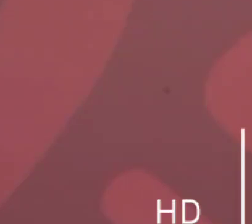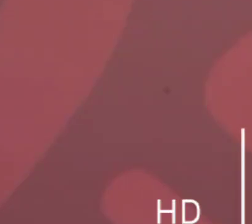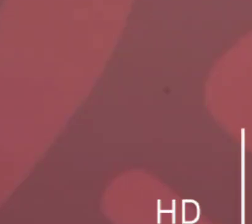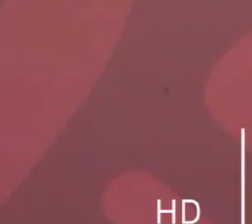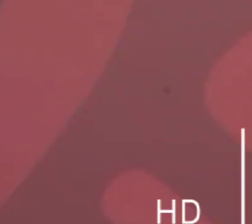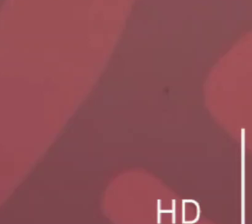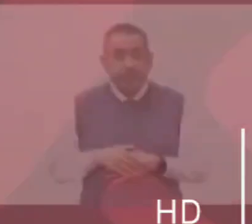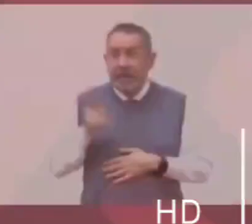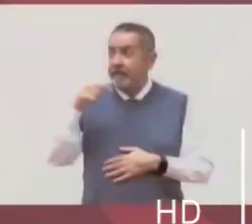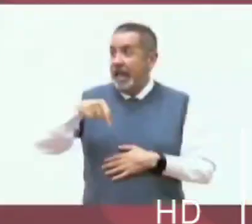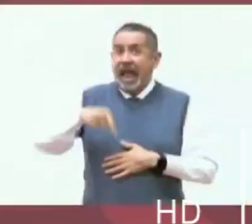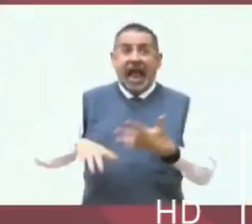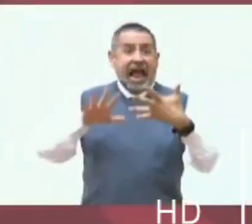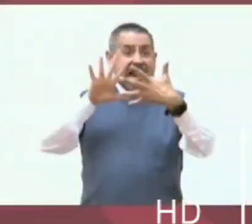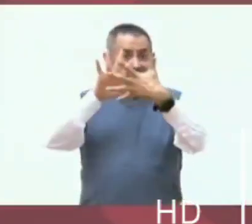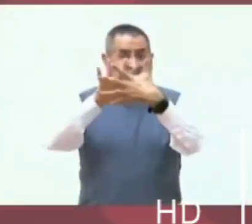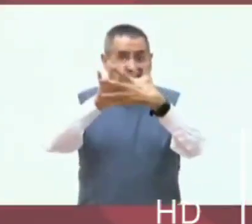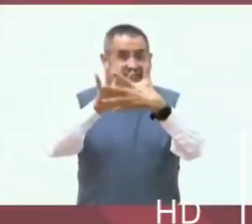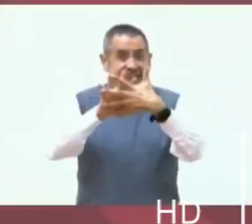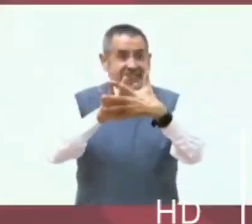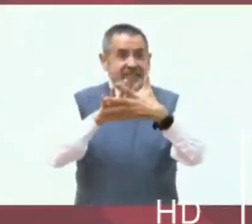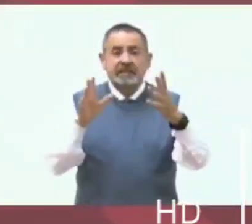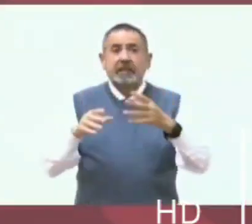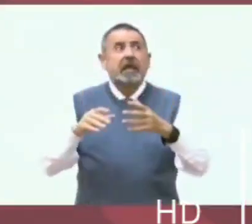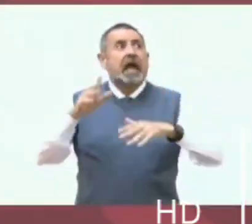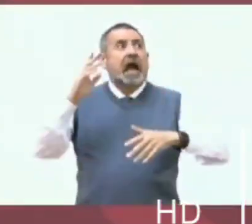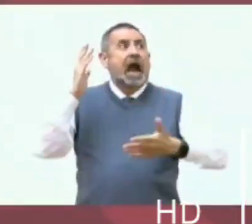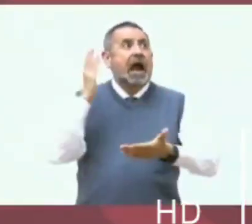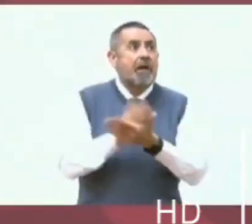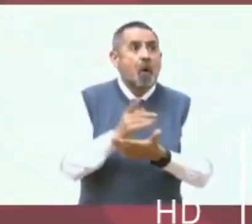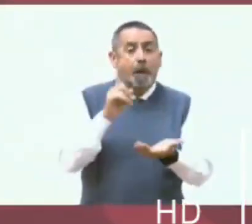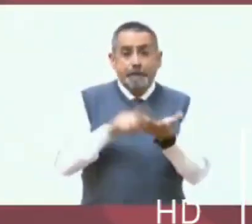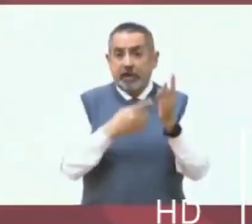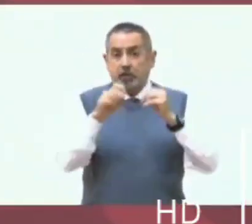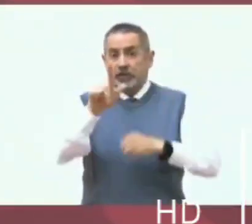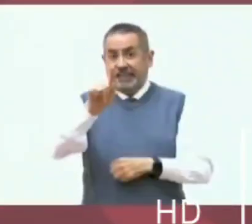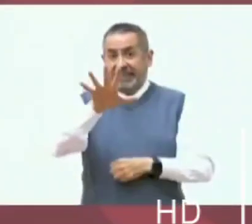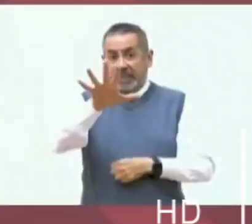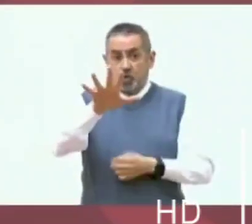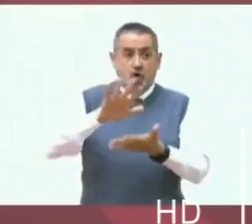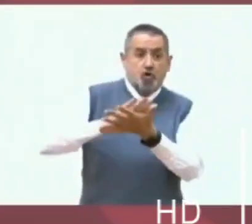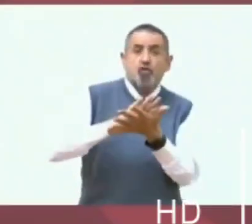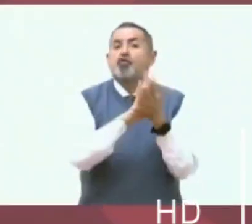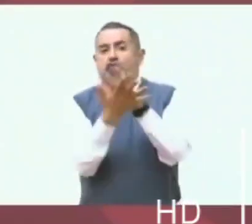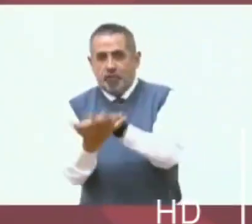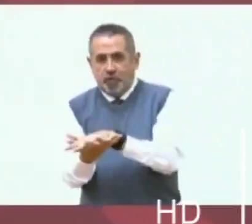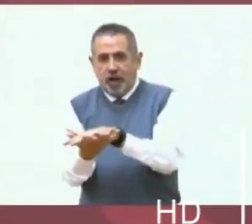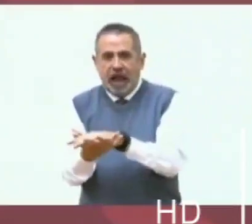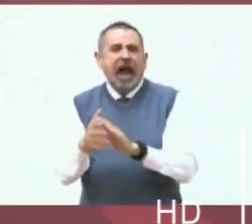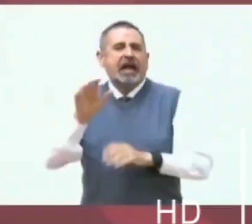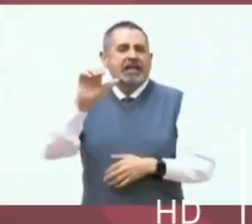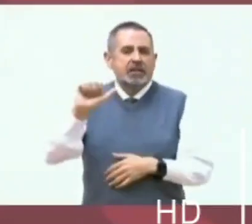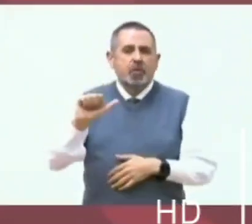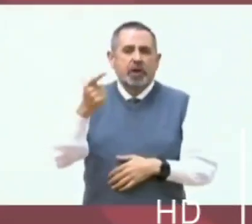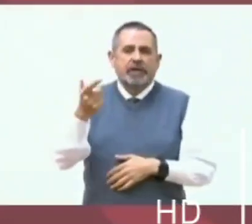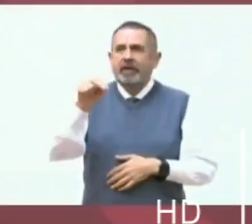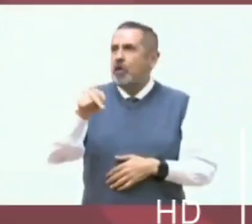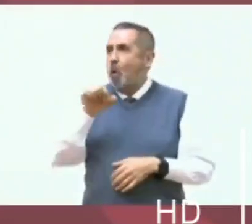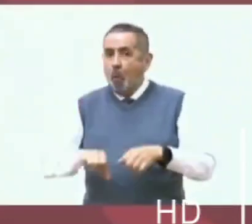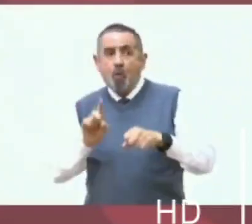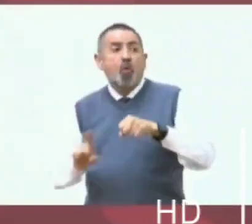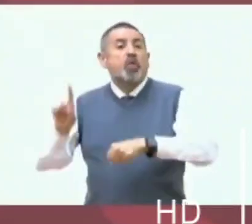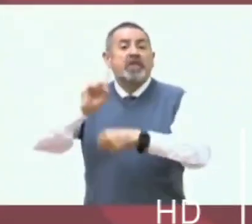La penitenciaría dejó de funcionar en 1975 y se convirtió en archivo un día como hoy,